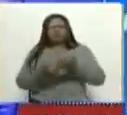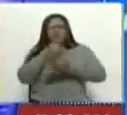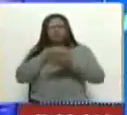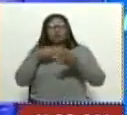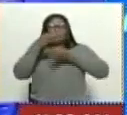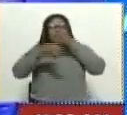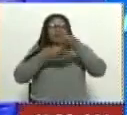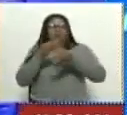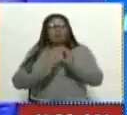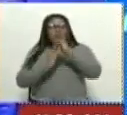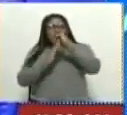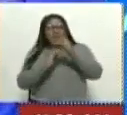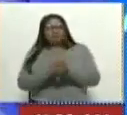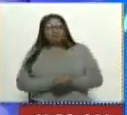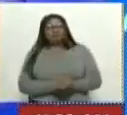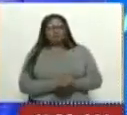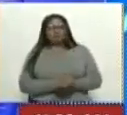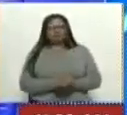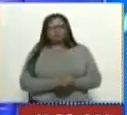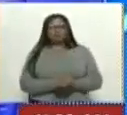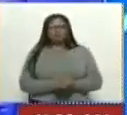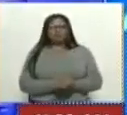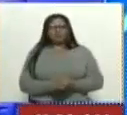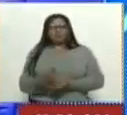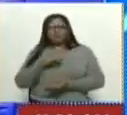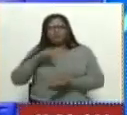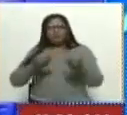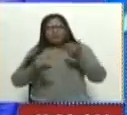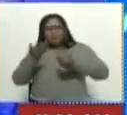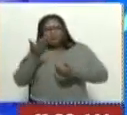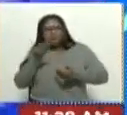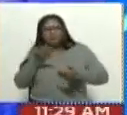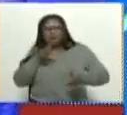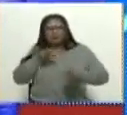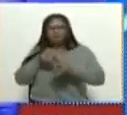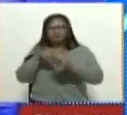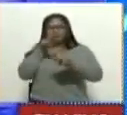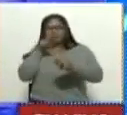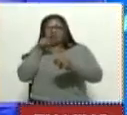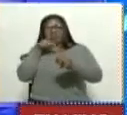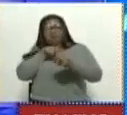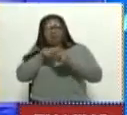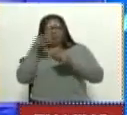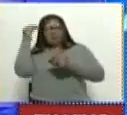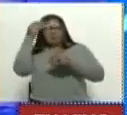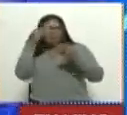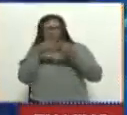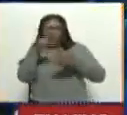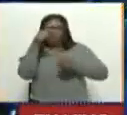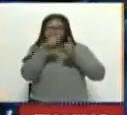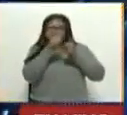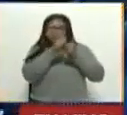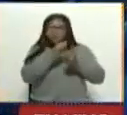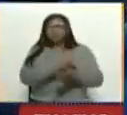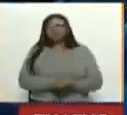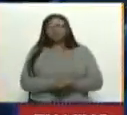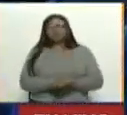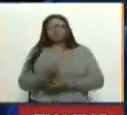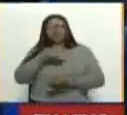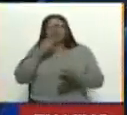habló el comandante hablaremos también de la importancia de la descolonización Y de lo que es el socialismo del siglo XXI Contamos con